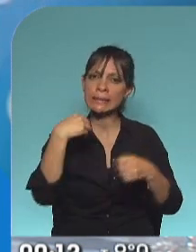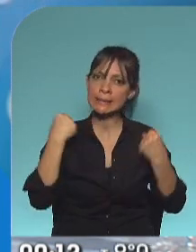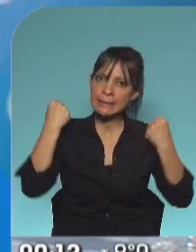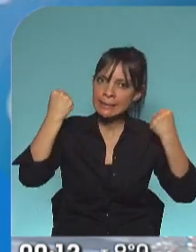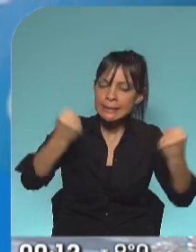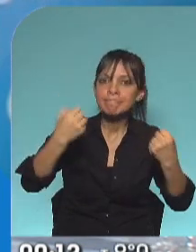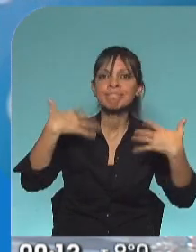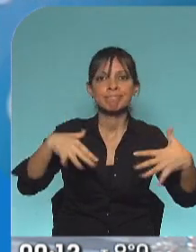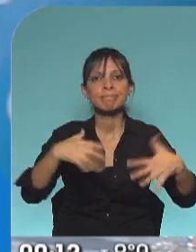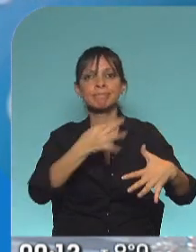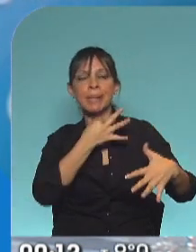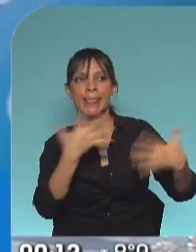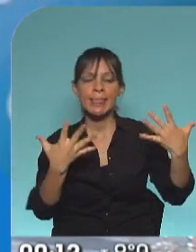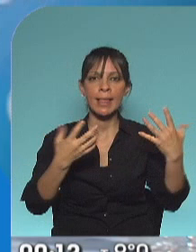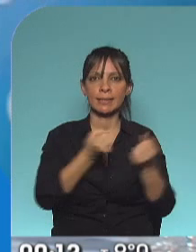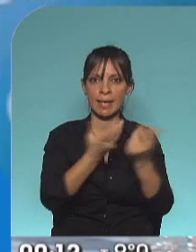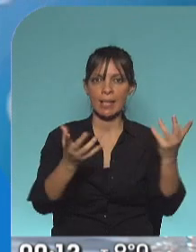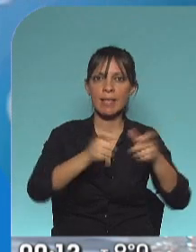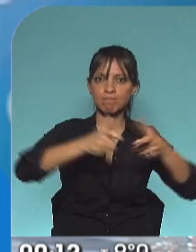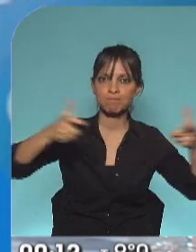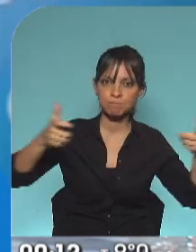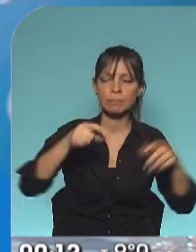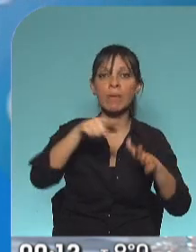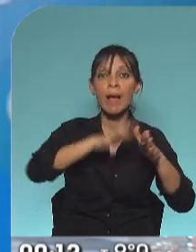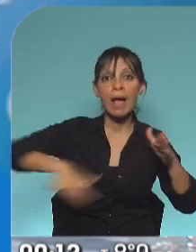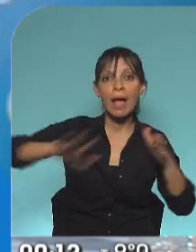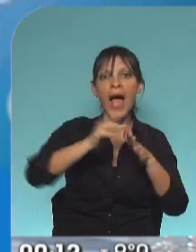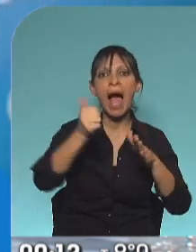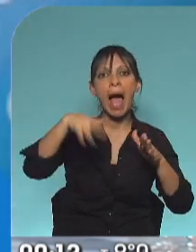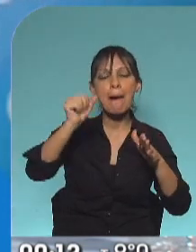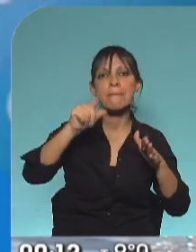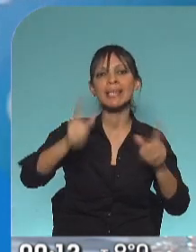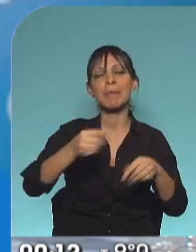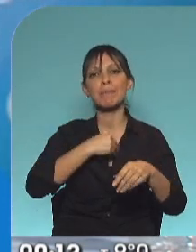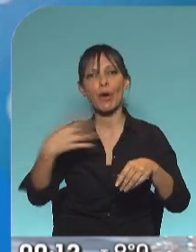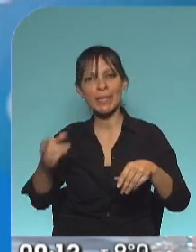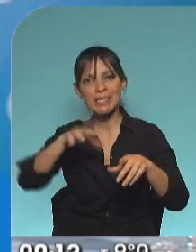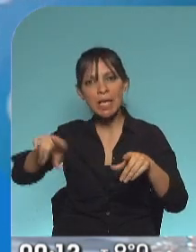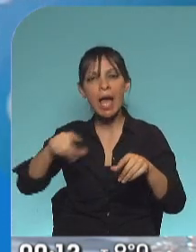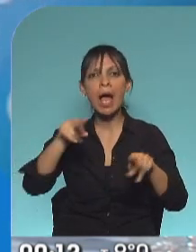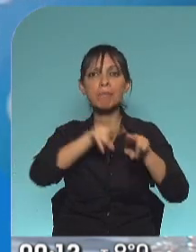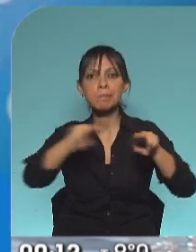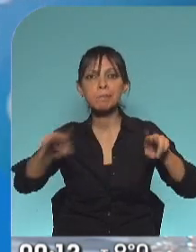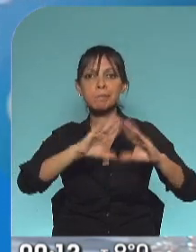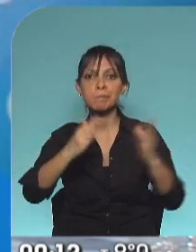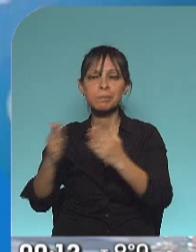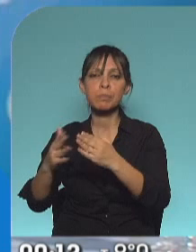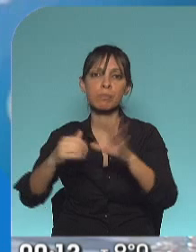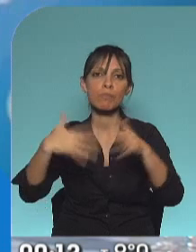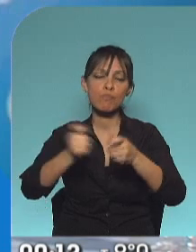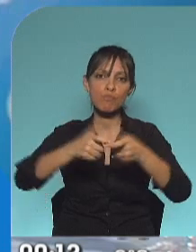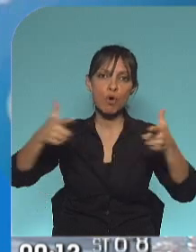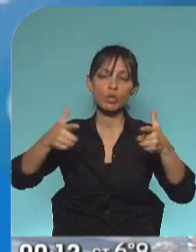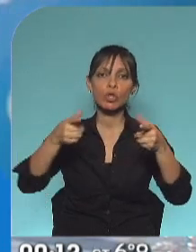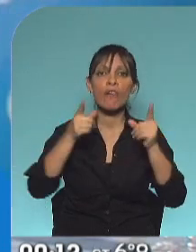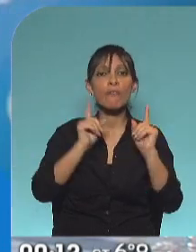en la gestión de casos. En el AMBA, en Ciudad y provincia de Buenos Aires, tenemos una ocupación alta que tiene cierta